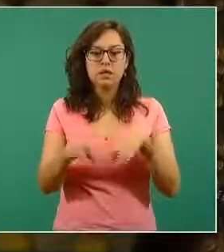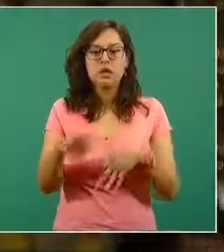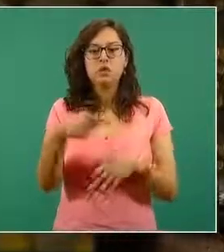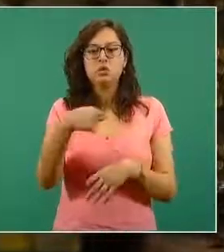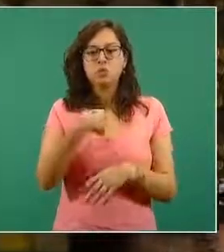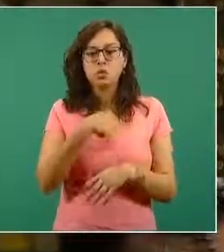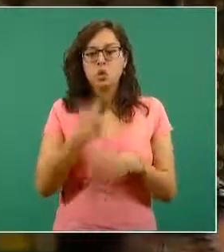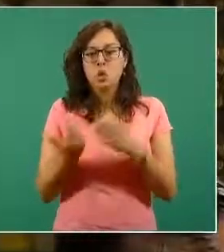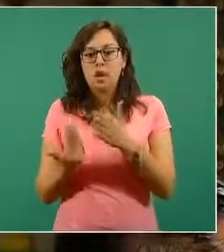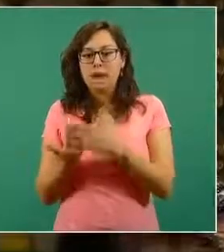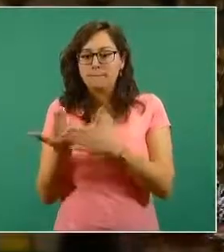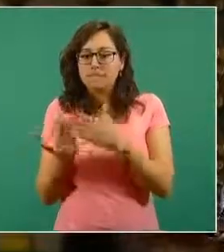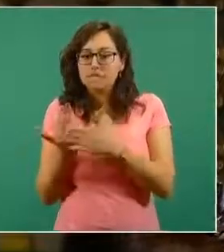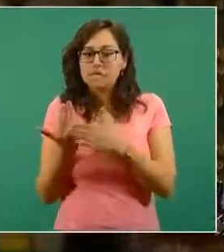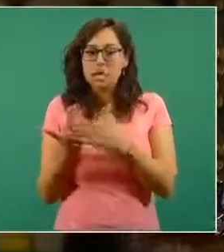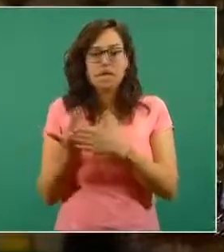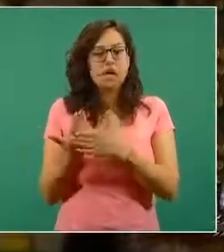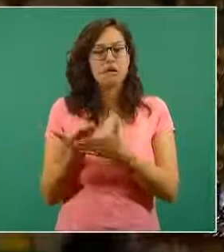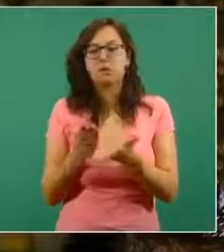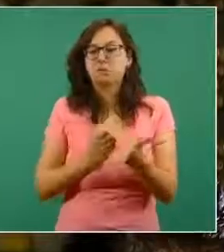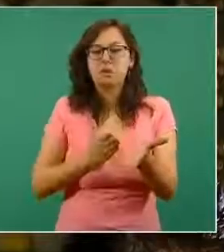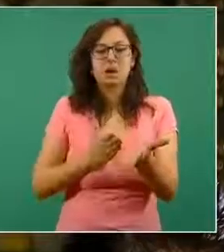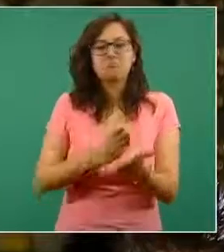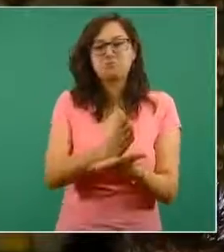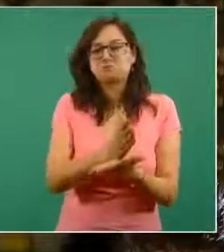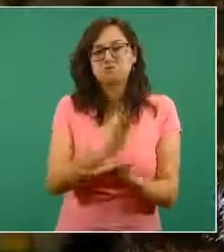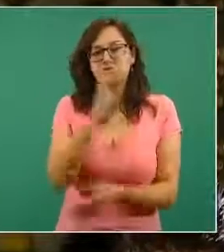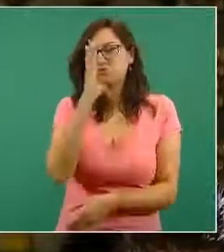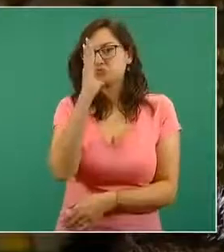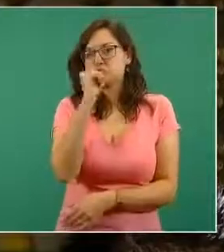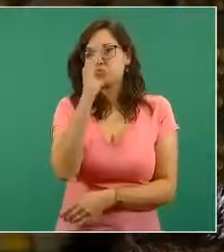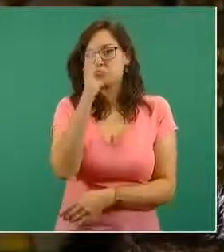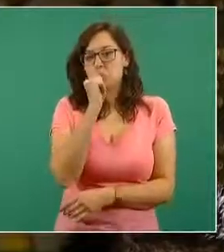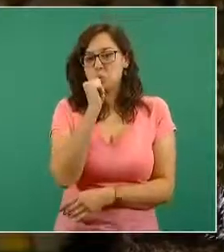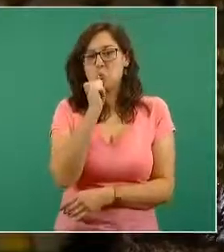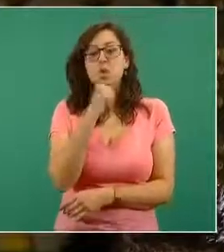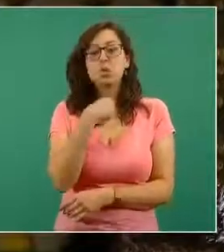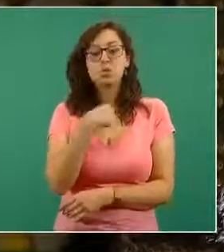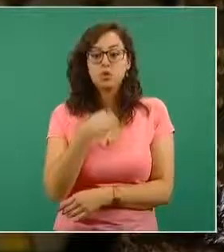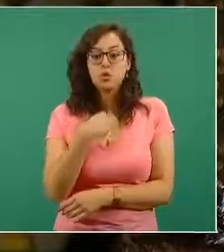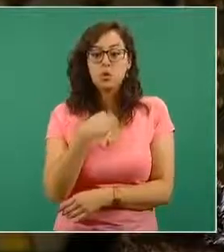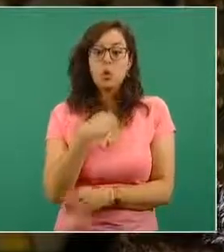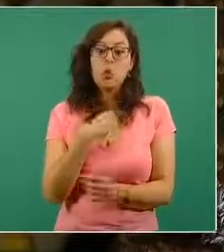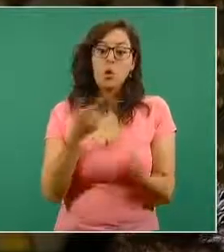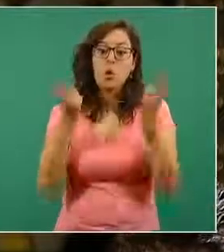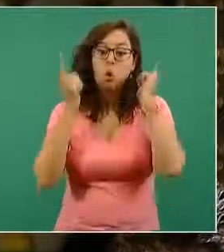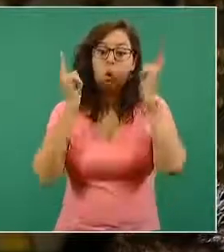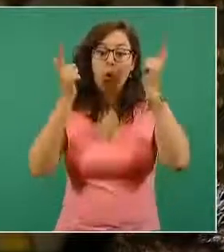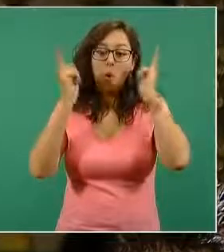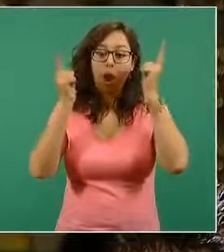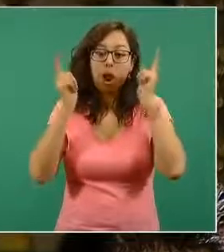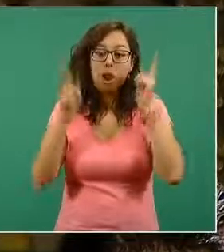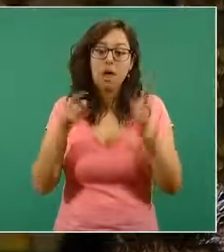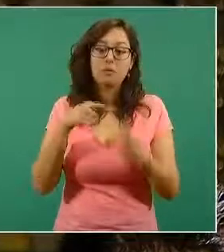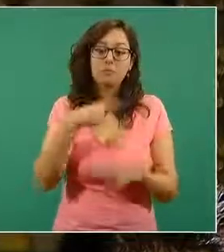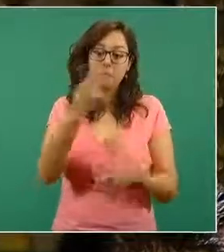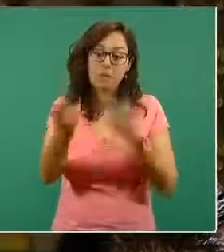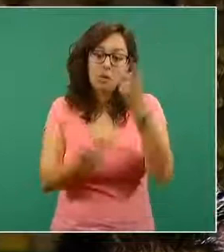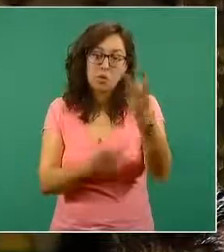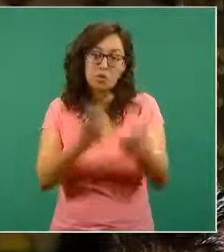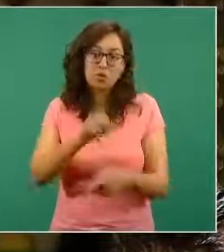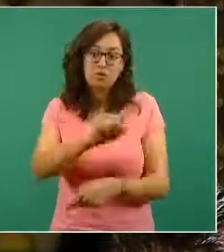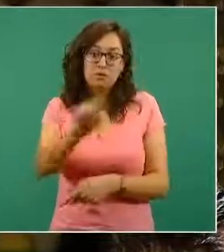conferencias matutinas, quisiera establecer algunas preguntas si las pudieran resolver para cuando estén en el pulso de la salud.